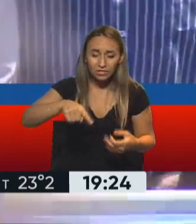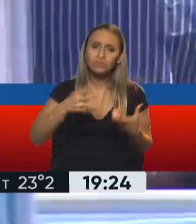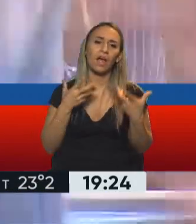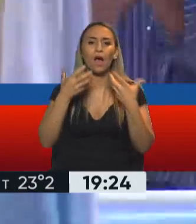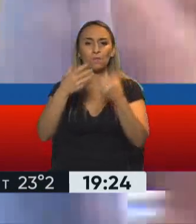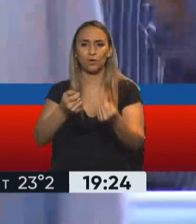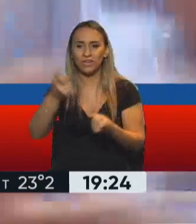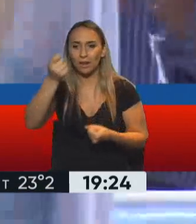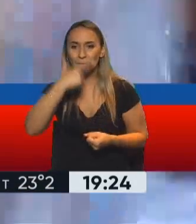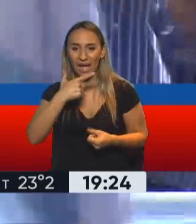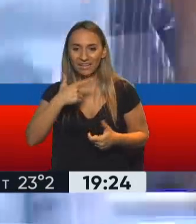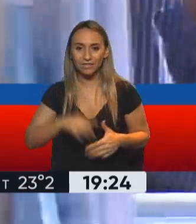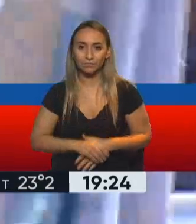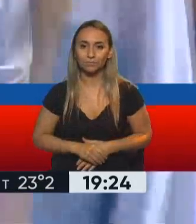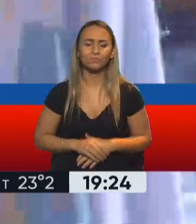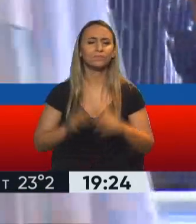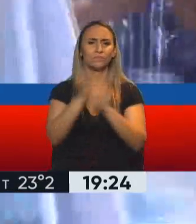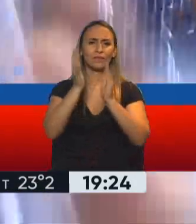Macri.